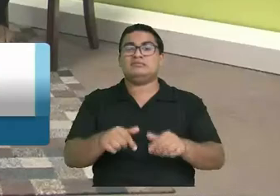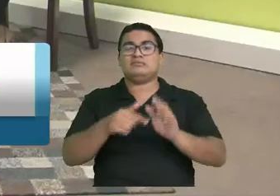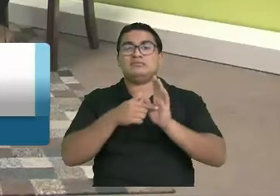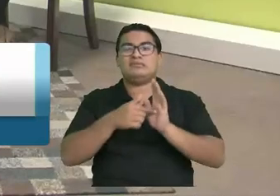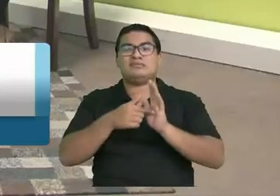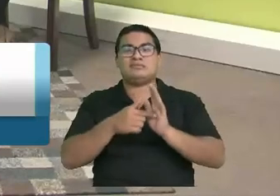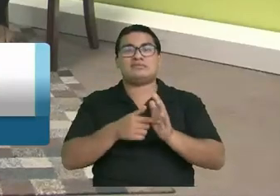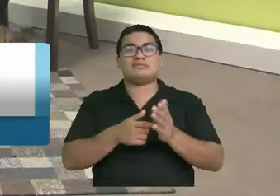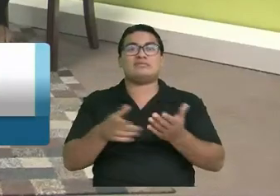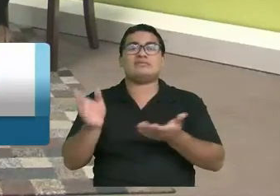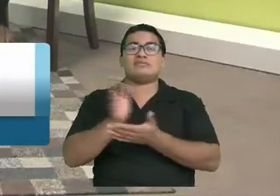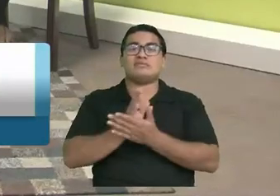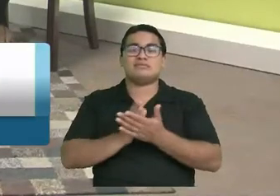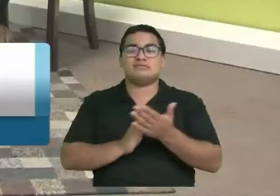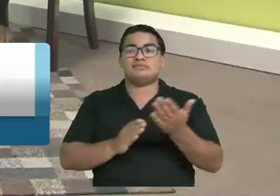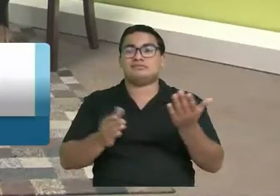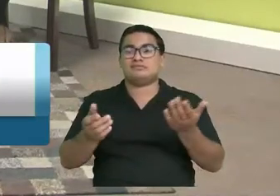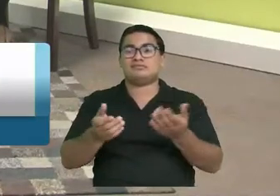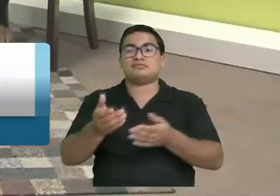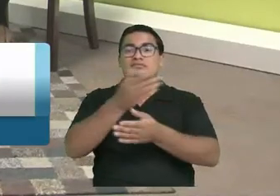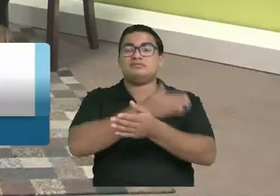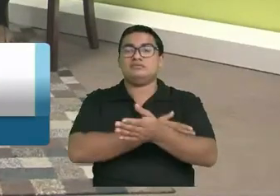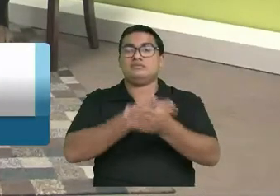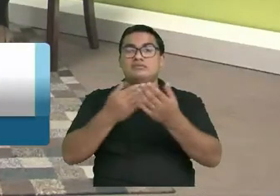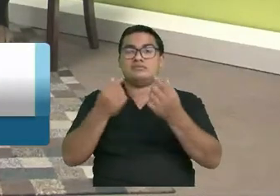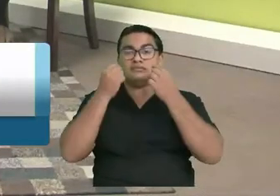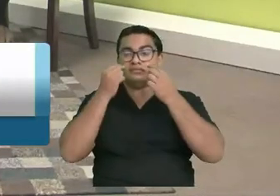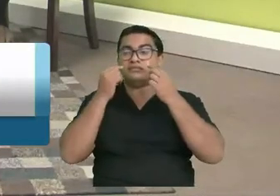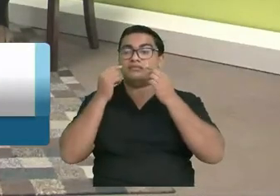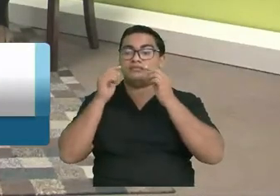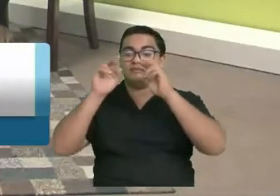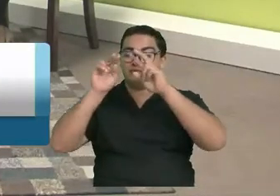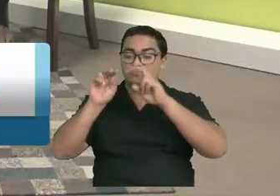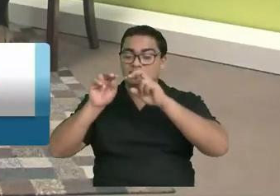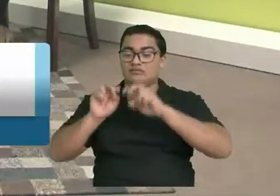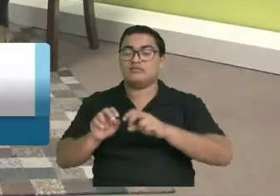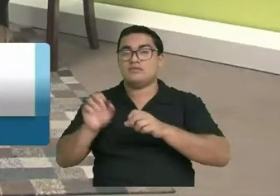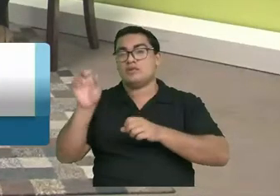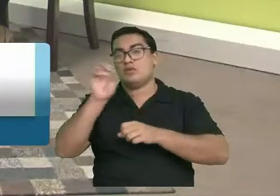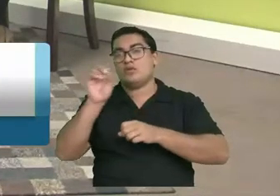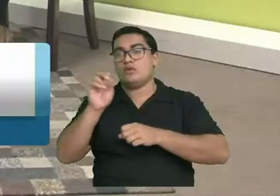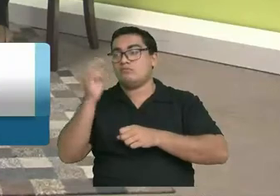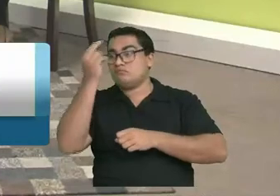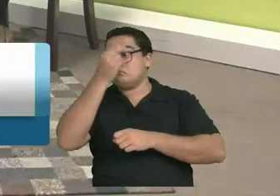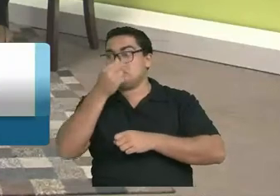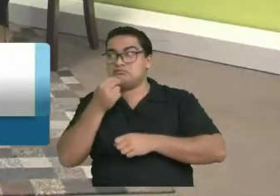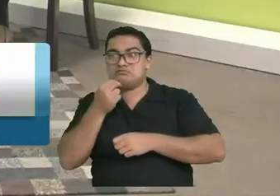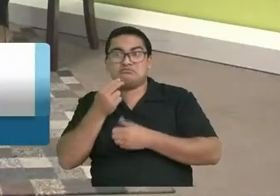¿hay algún diagnóstico que ustedes hacen o es solo simplemente